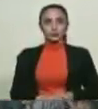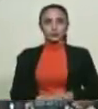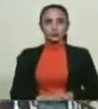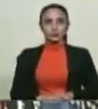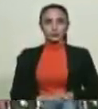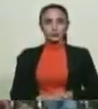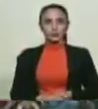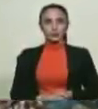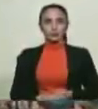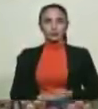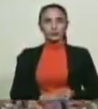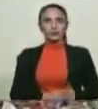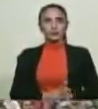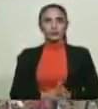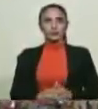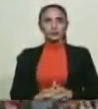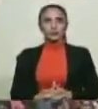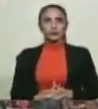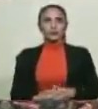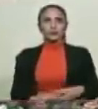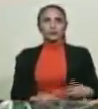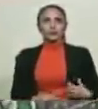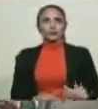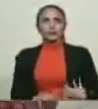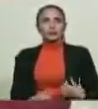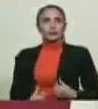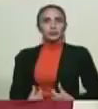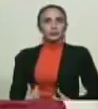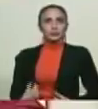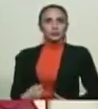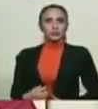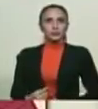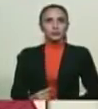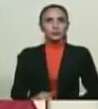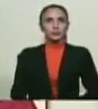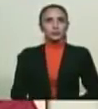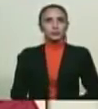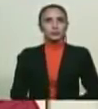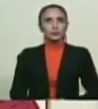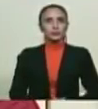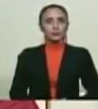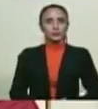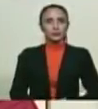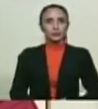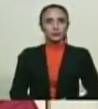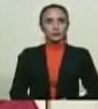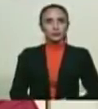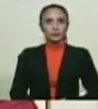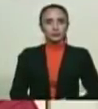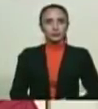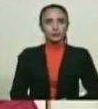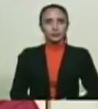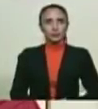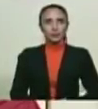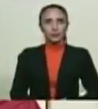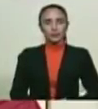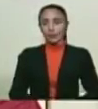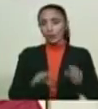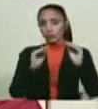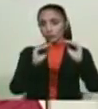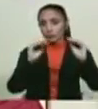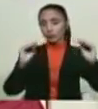Ahora, así como digo una cosa, digo la otra. También,